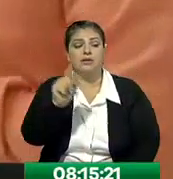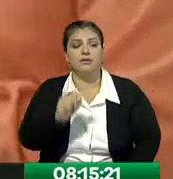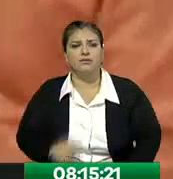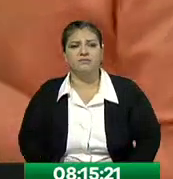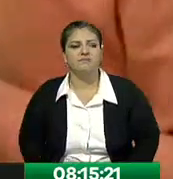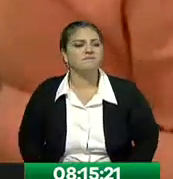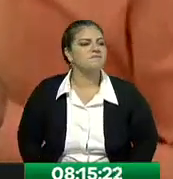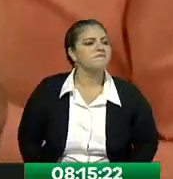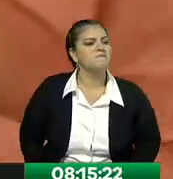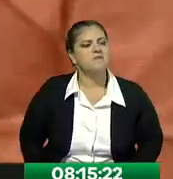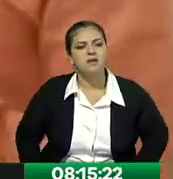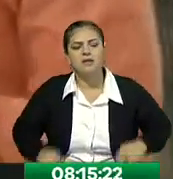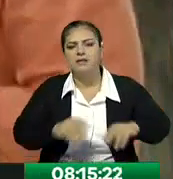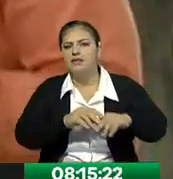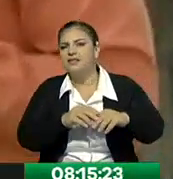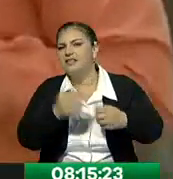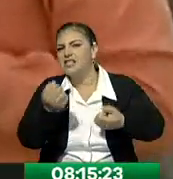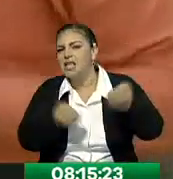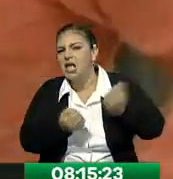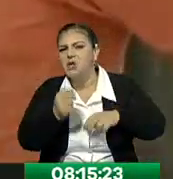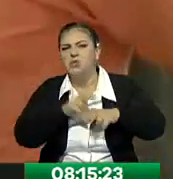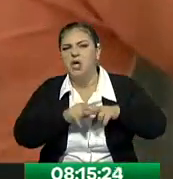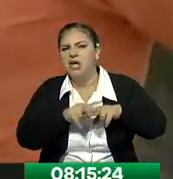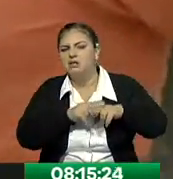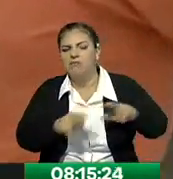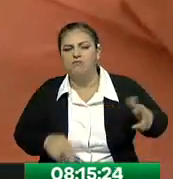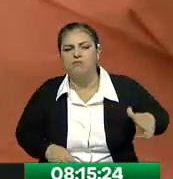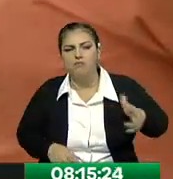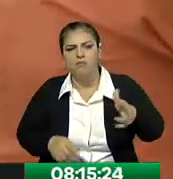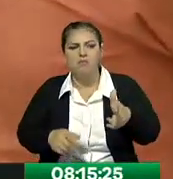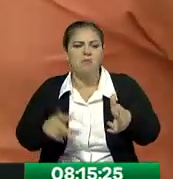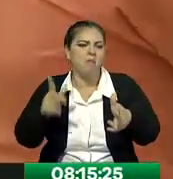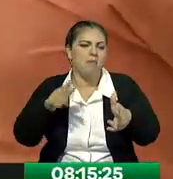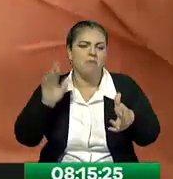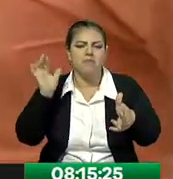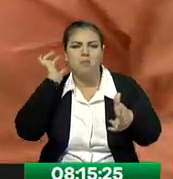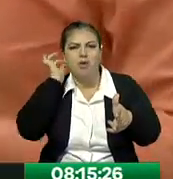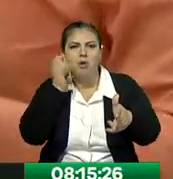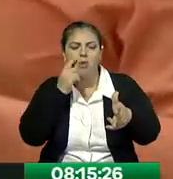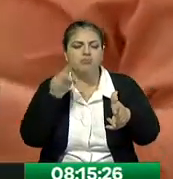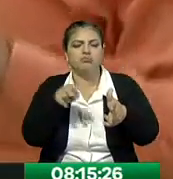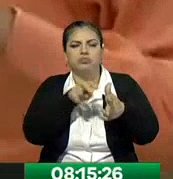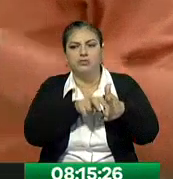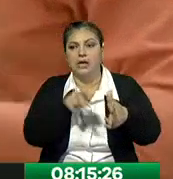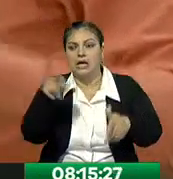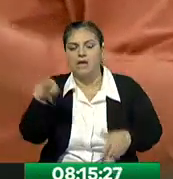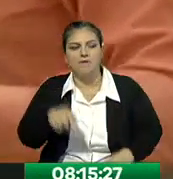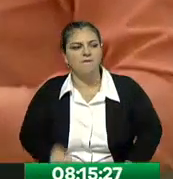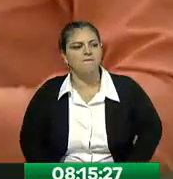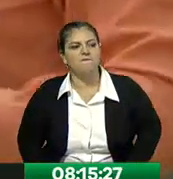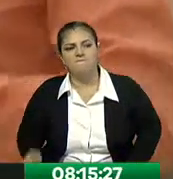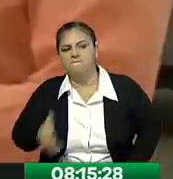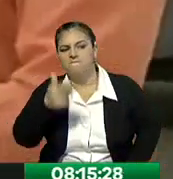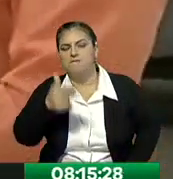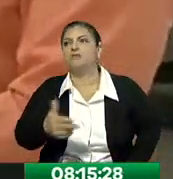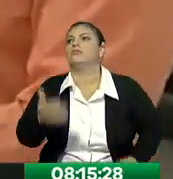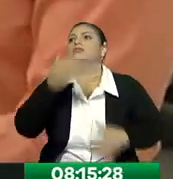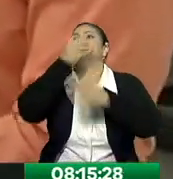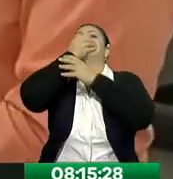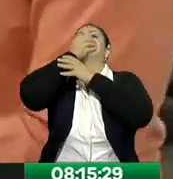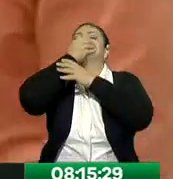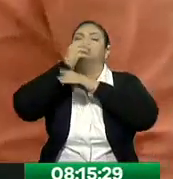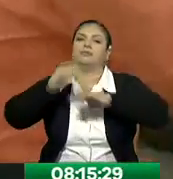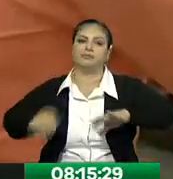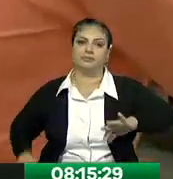días, vamos a dialogar inmediatamente con el mayor Carrión, jefe de la SIC Probad. Buenos días, nos recuerda los resultados obtenidos a través de